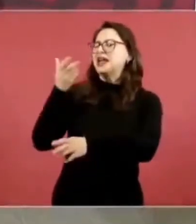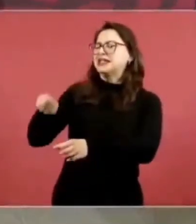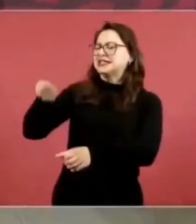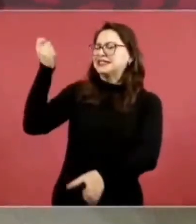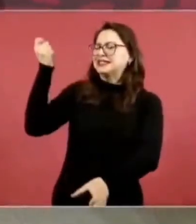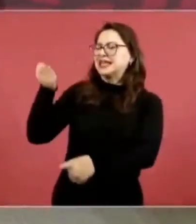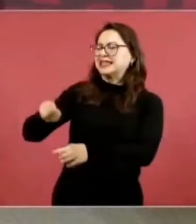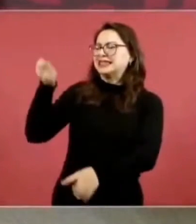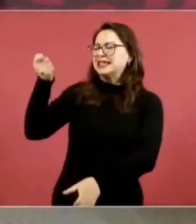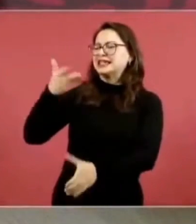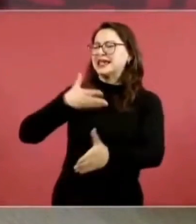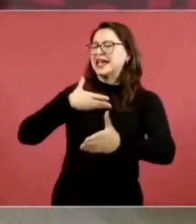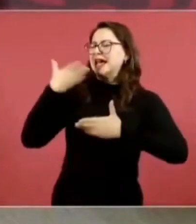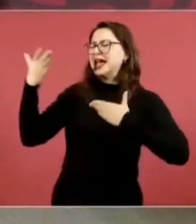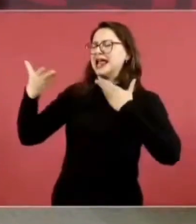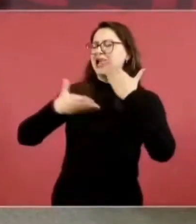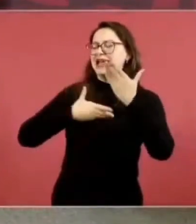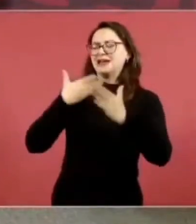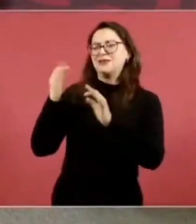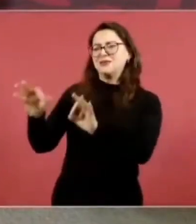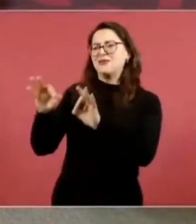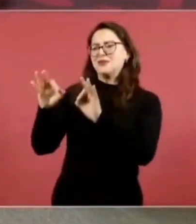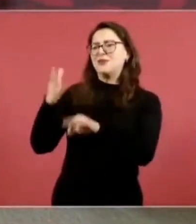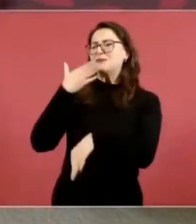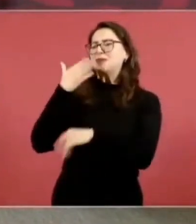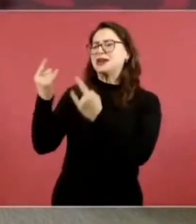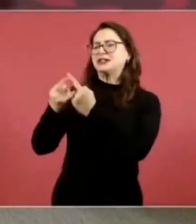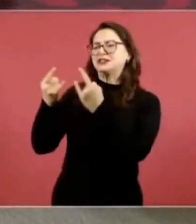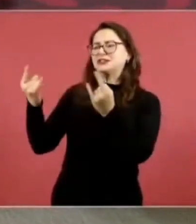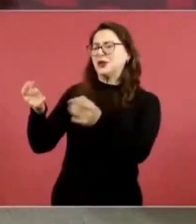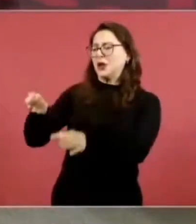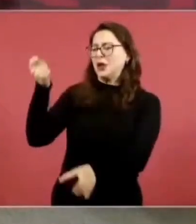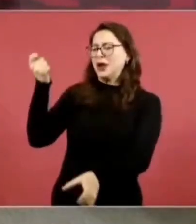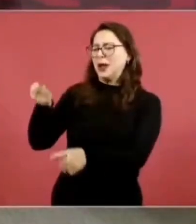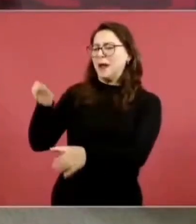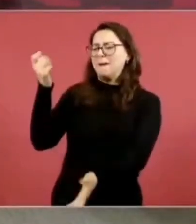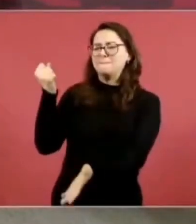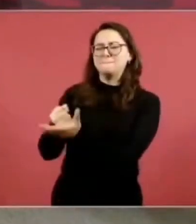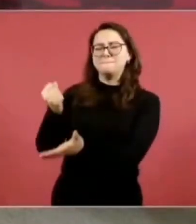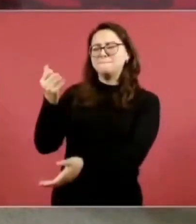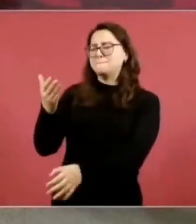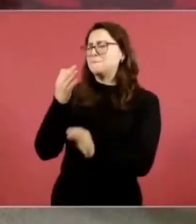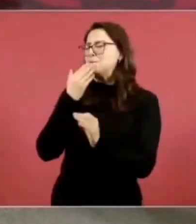la sentencia. Dice, histórica. ¿Qué pasa?